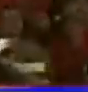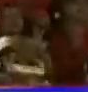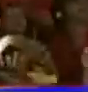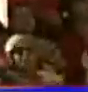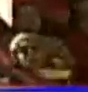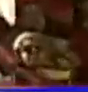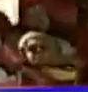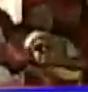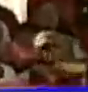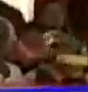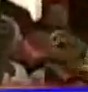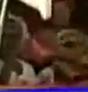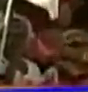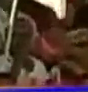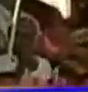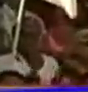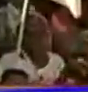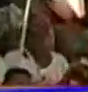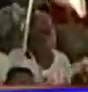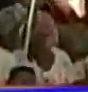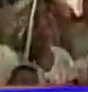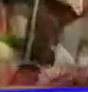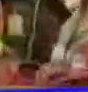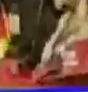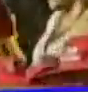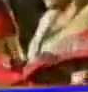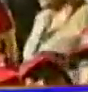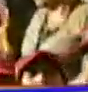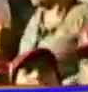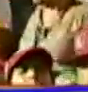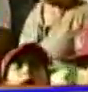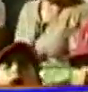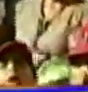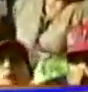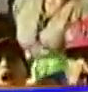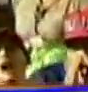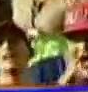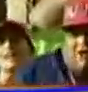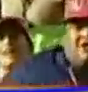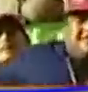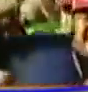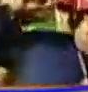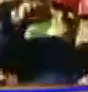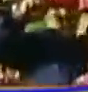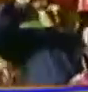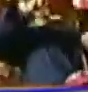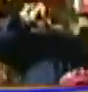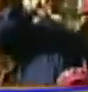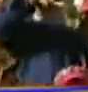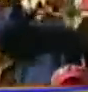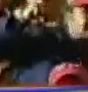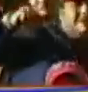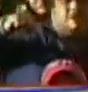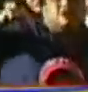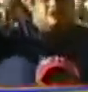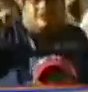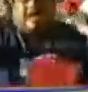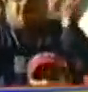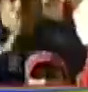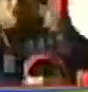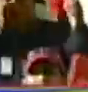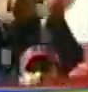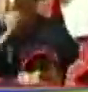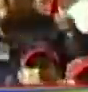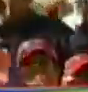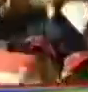De esta manera se desarrolla la clausura desde Puerta Dorada en el Palacio de Miraflores del Congreso